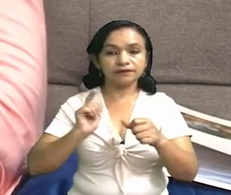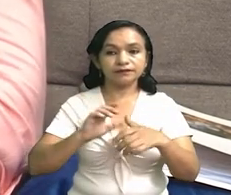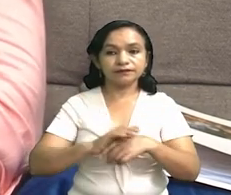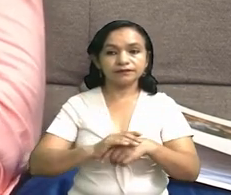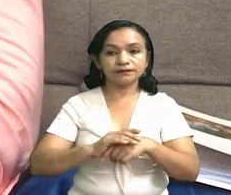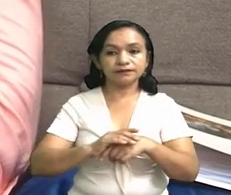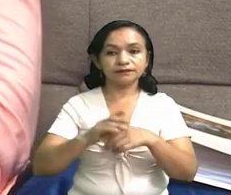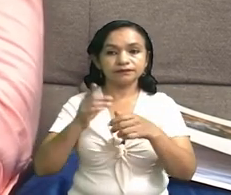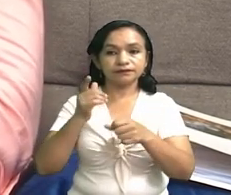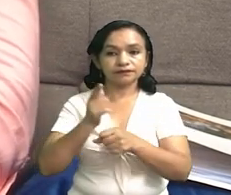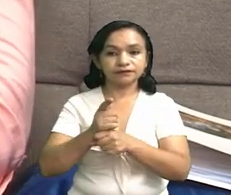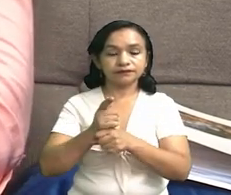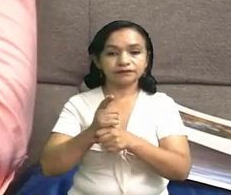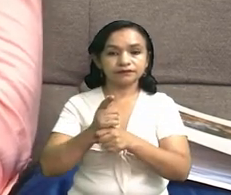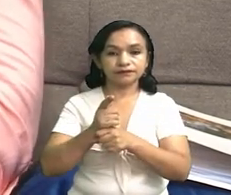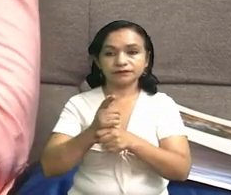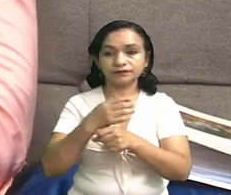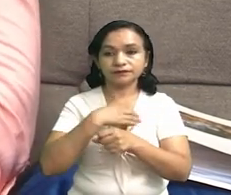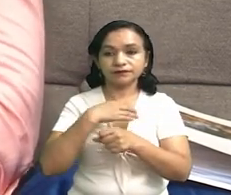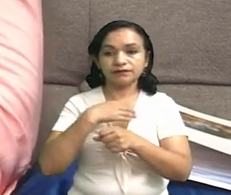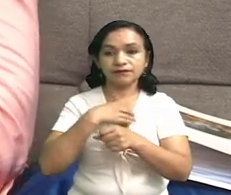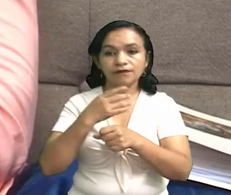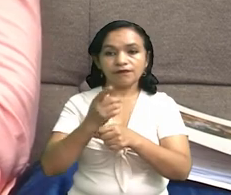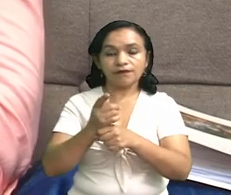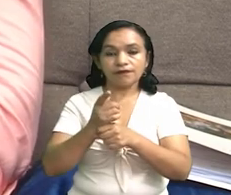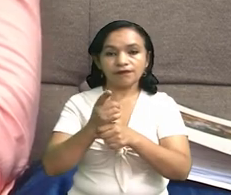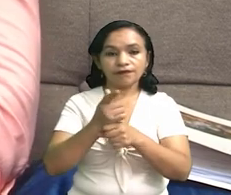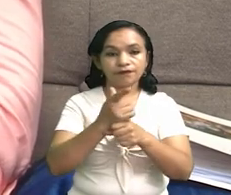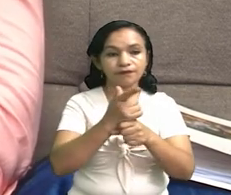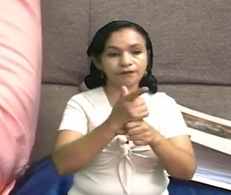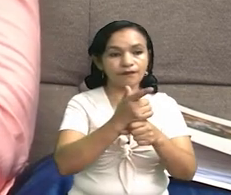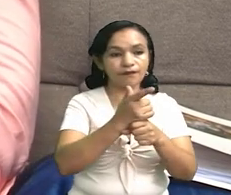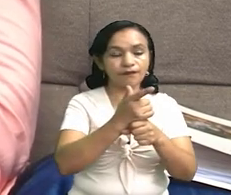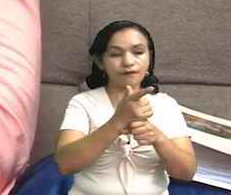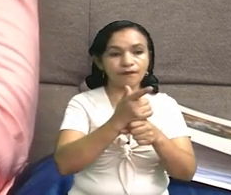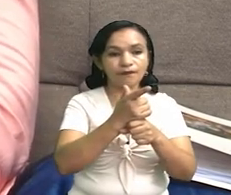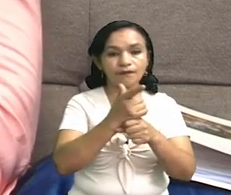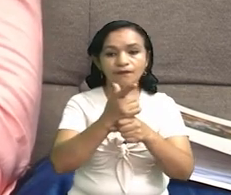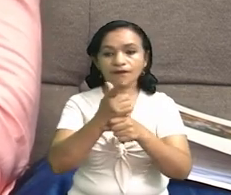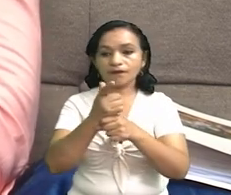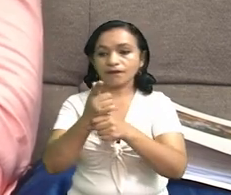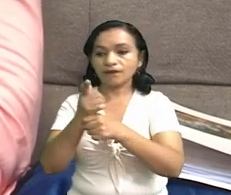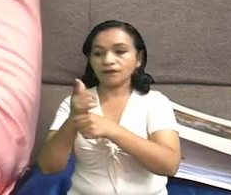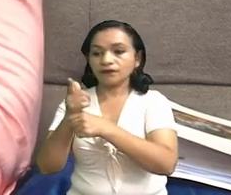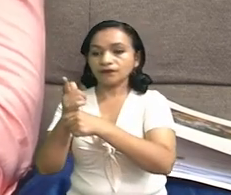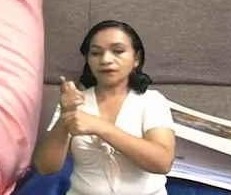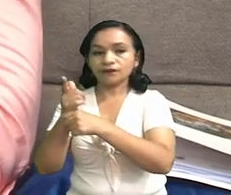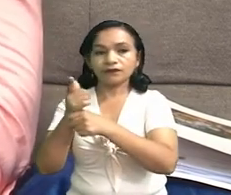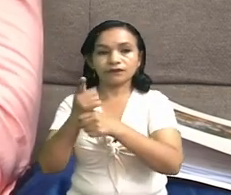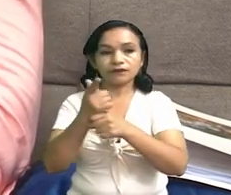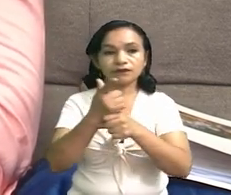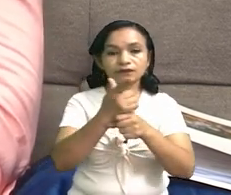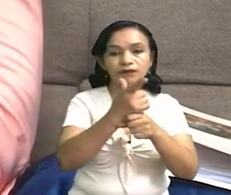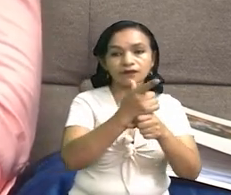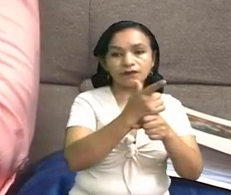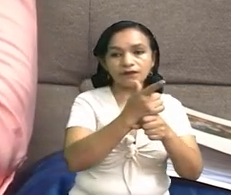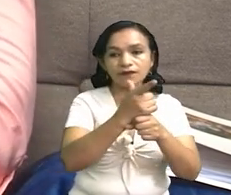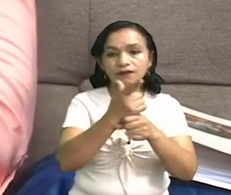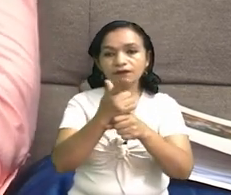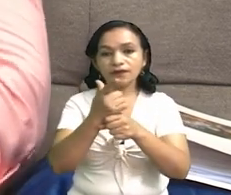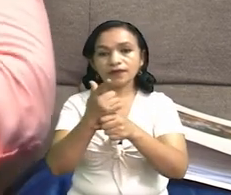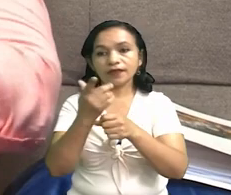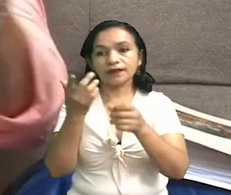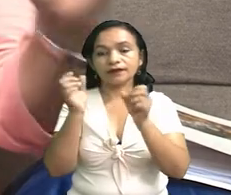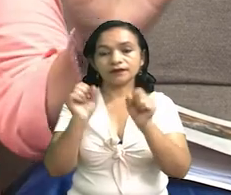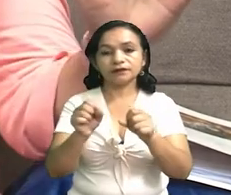tener cámaras que ya tienen un reconocimiento. O sea, que si usted se mueve, la cámara lo va a seguir y usted